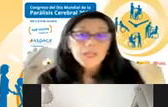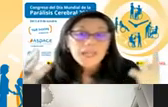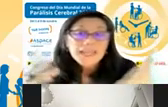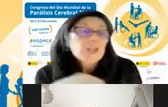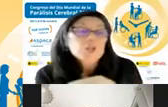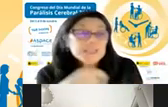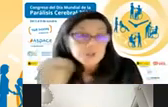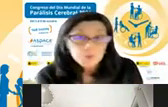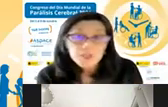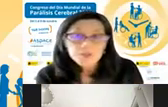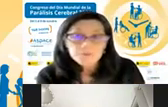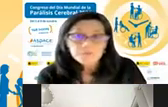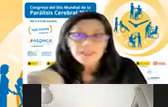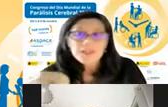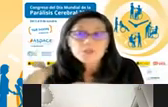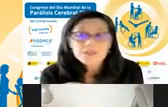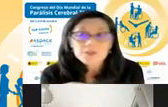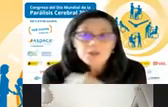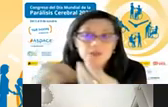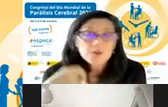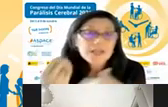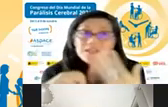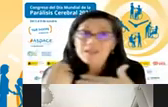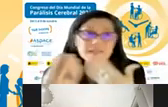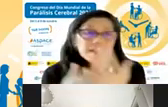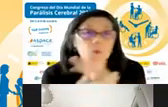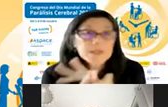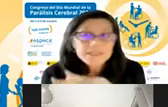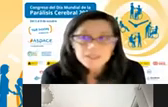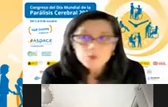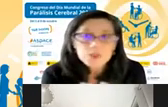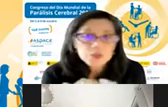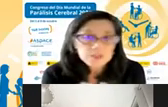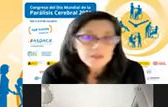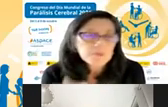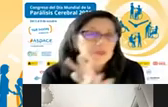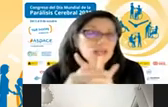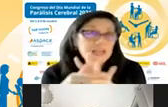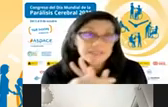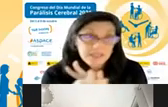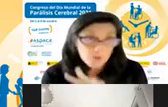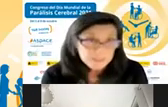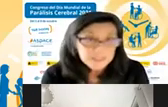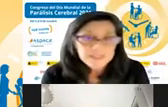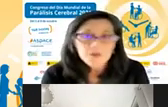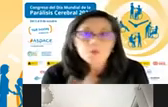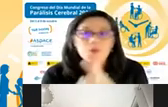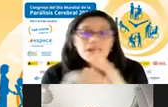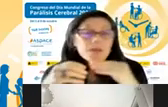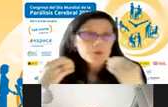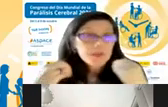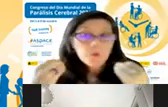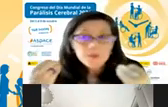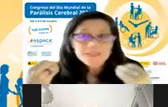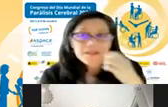con que los estudios y los datos que nos arrojan las diferentes encuestas del uso de los tiempos, la encuesta de salud,